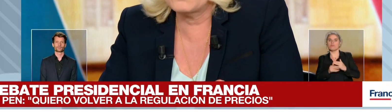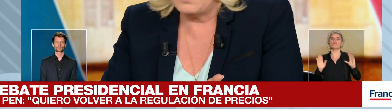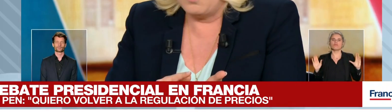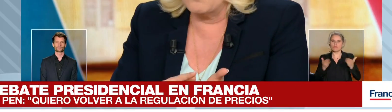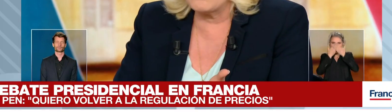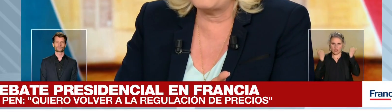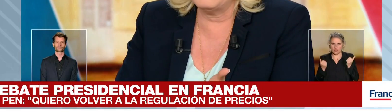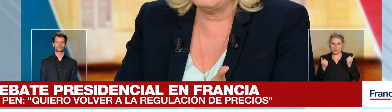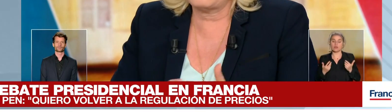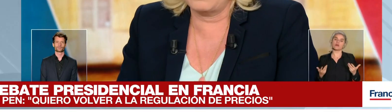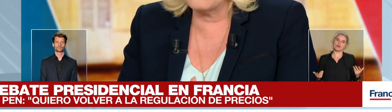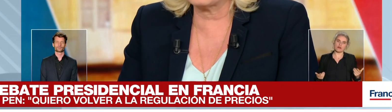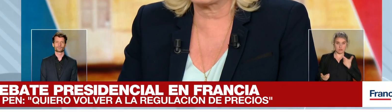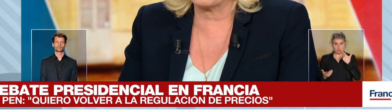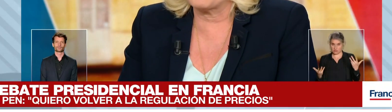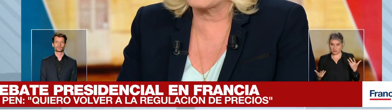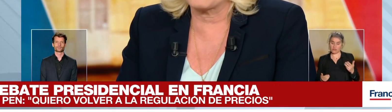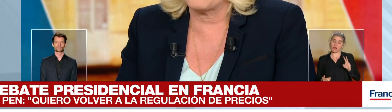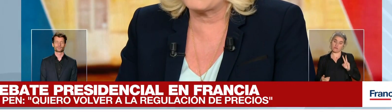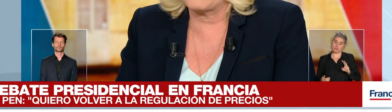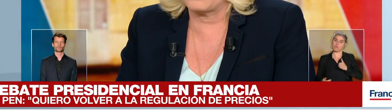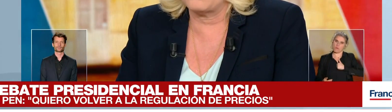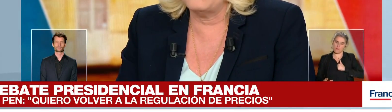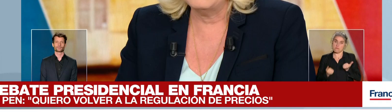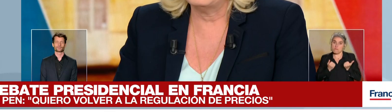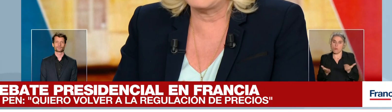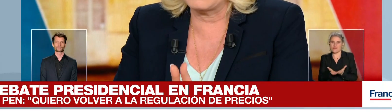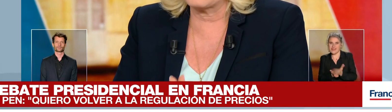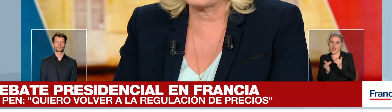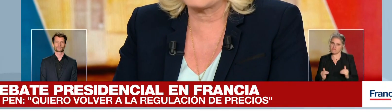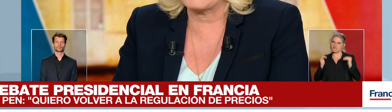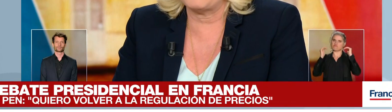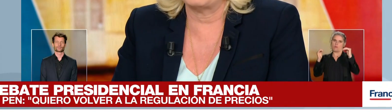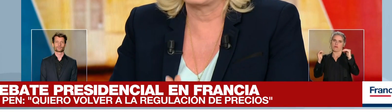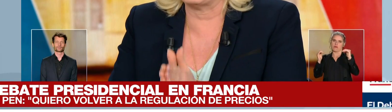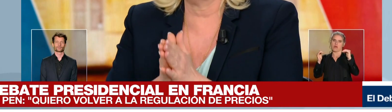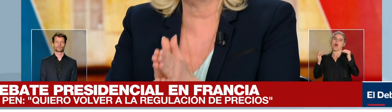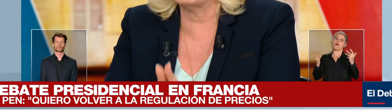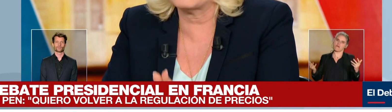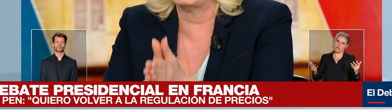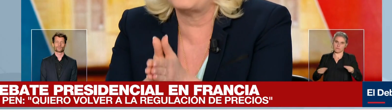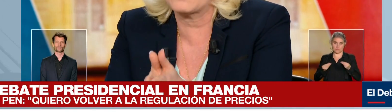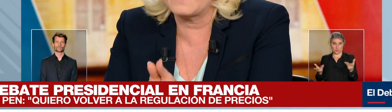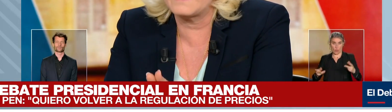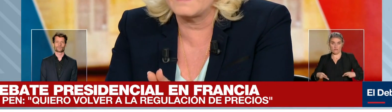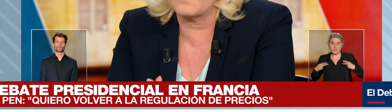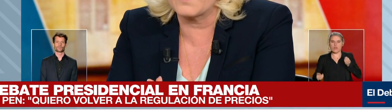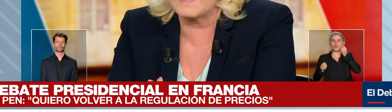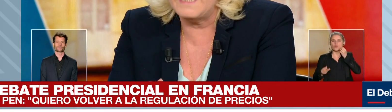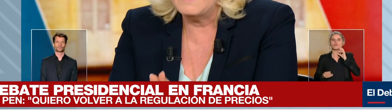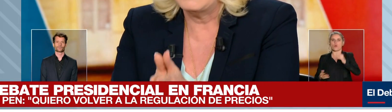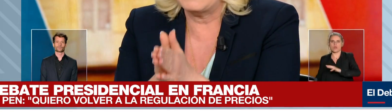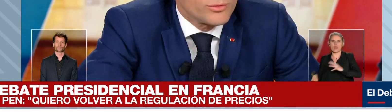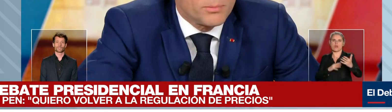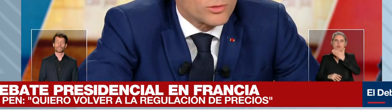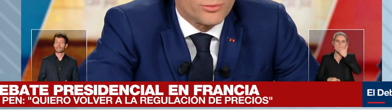que esta prima de pronto uno no la recibe. Entonces, la medida que yo propongo de aumentar los ingresos es algo que sí puede mejorar la